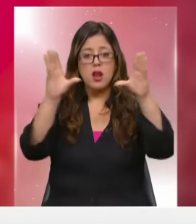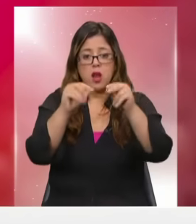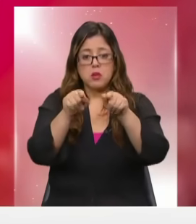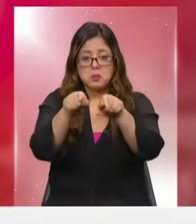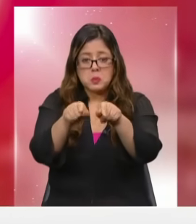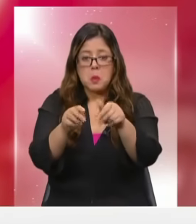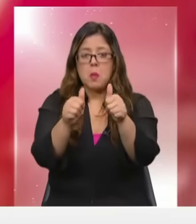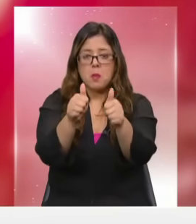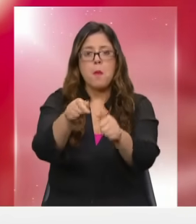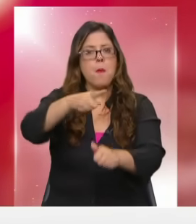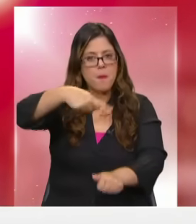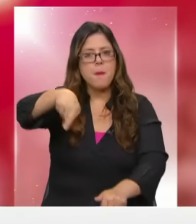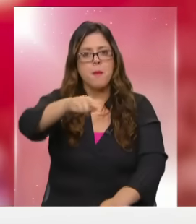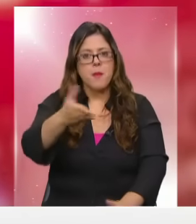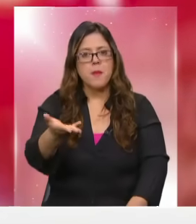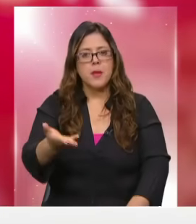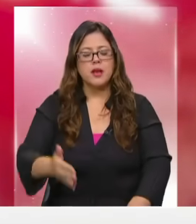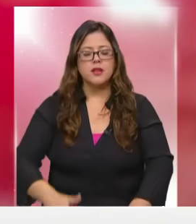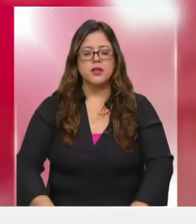partir bien para ellos.